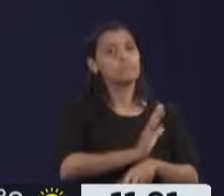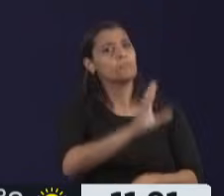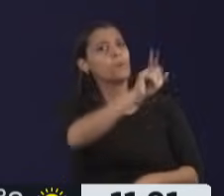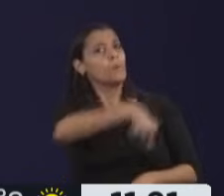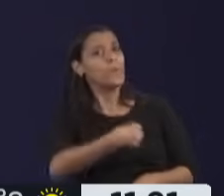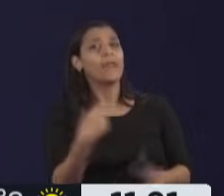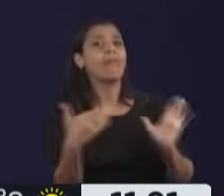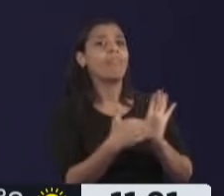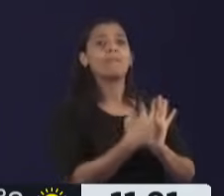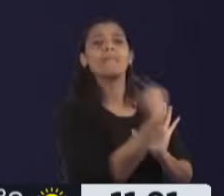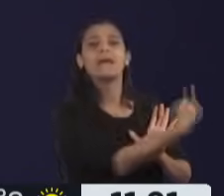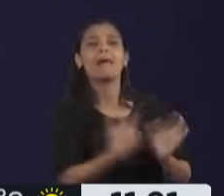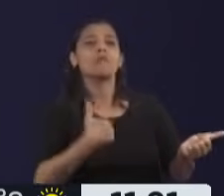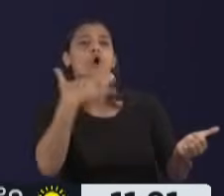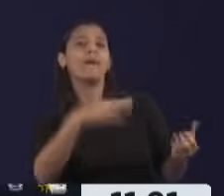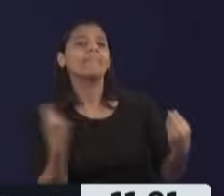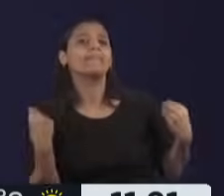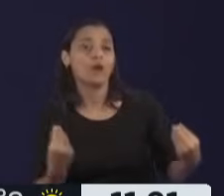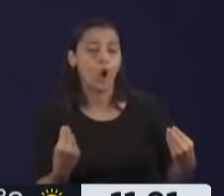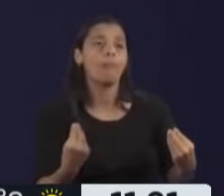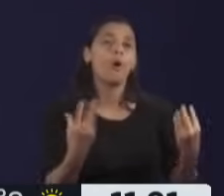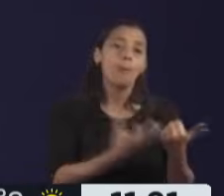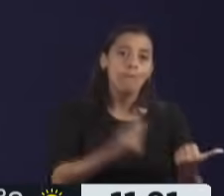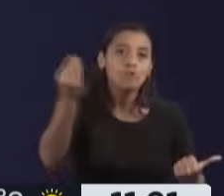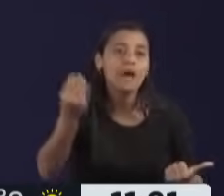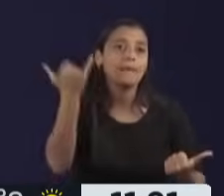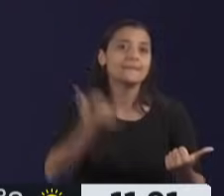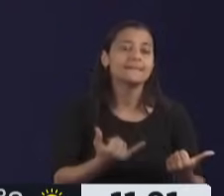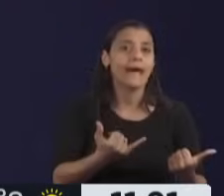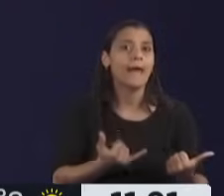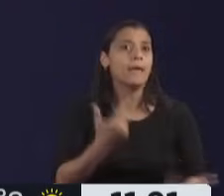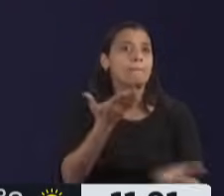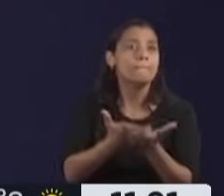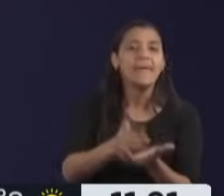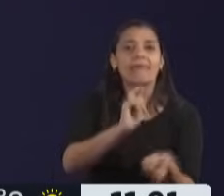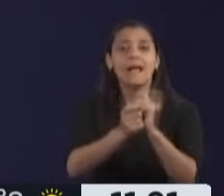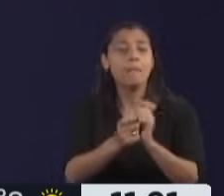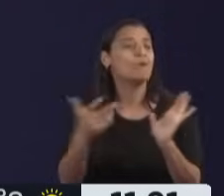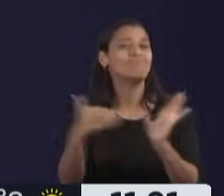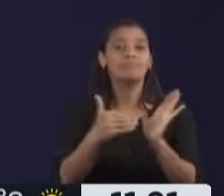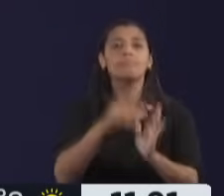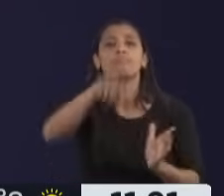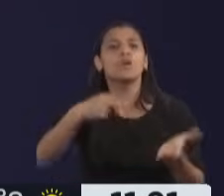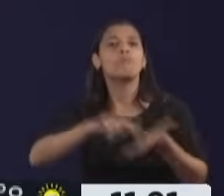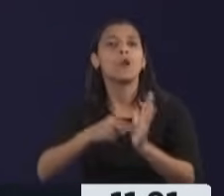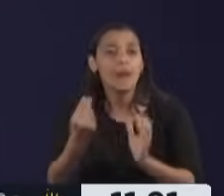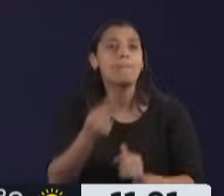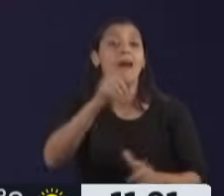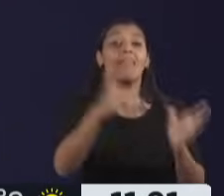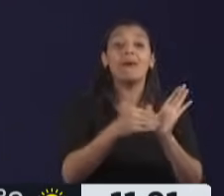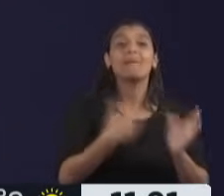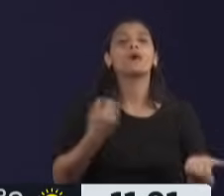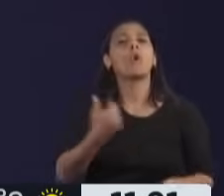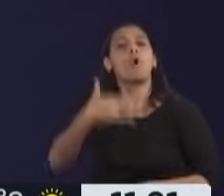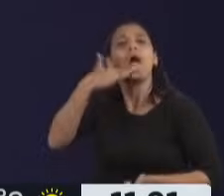de interpretación. O sea, muchas veces se discuten cambios, pero por cuestiones de interpretación de la ley o del artículo o del articulado, y no